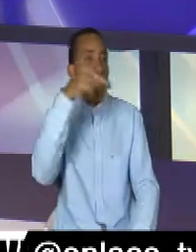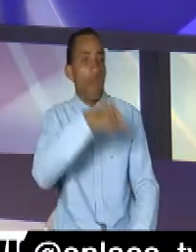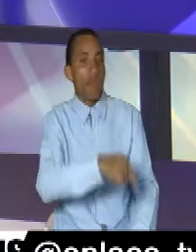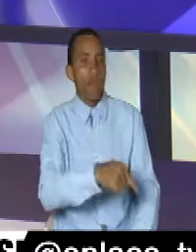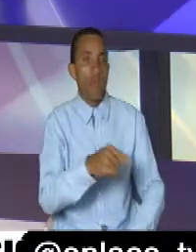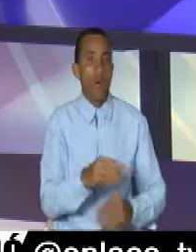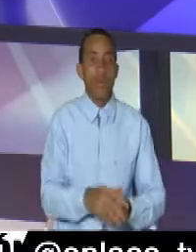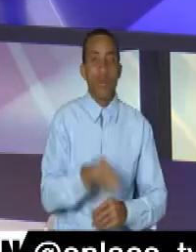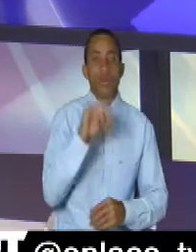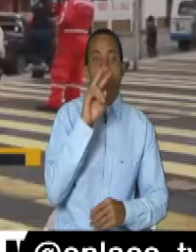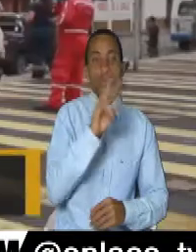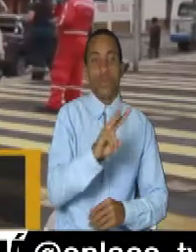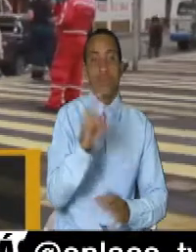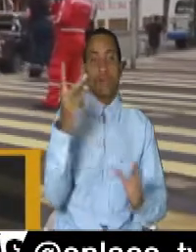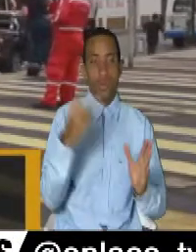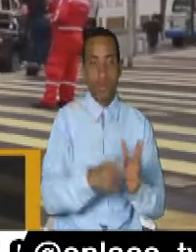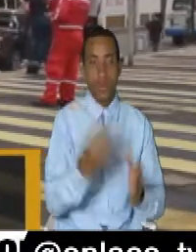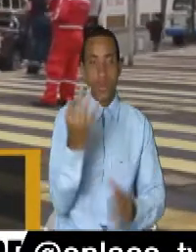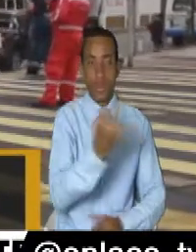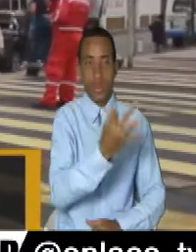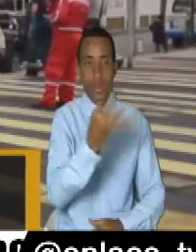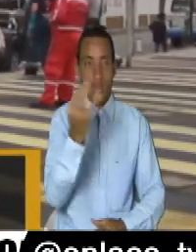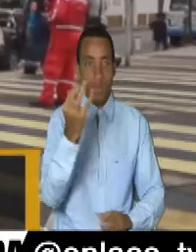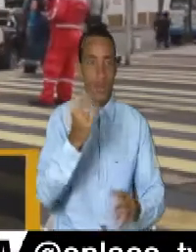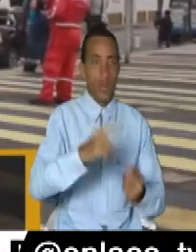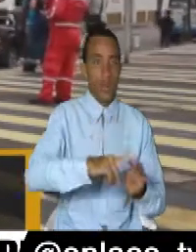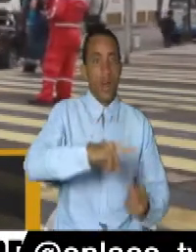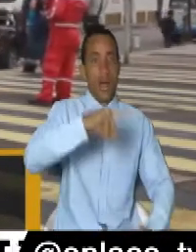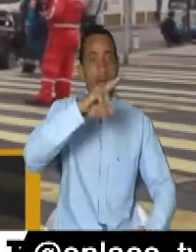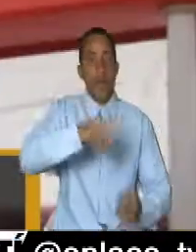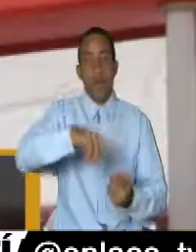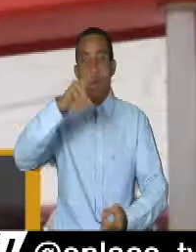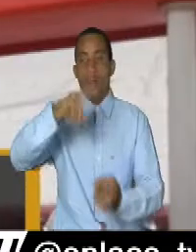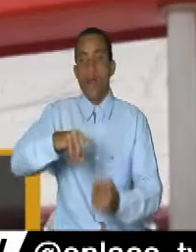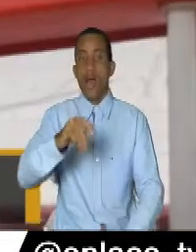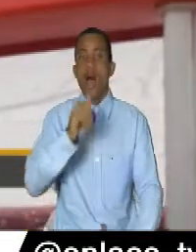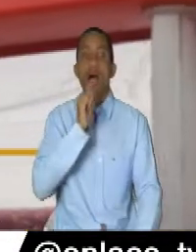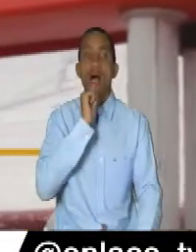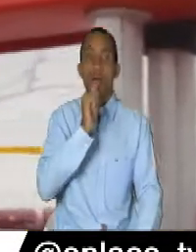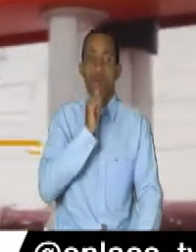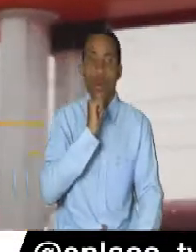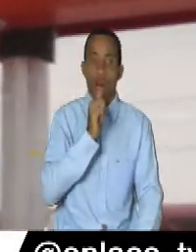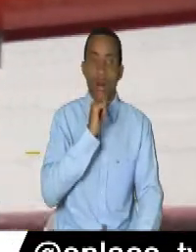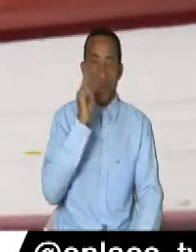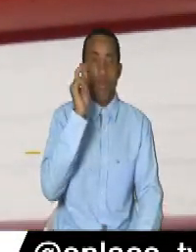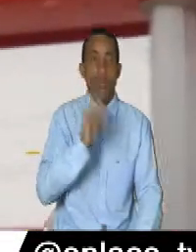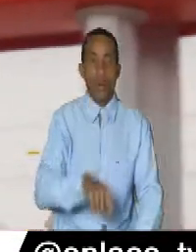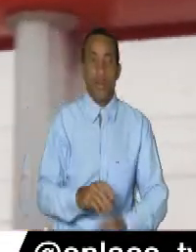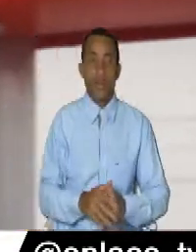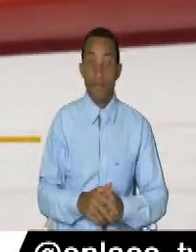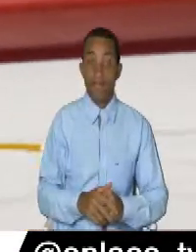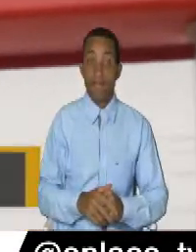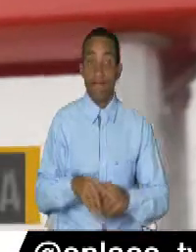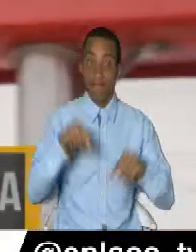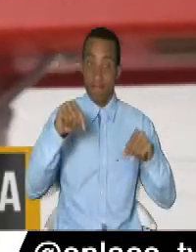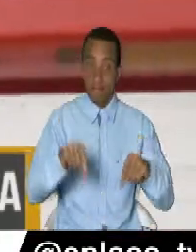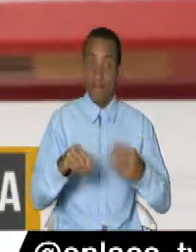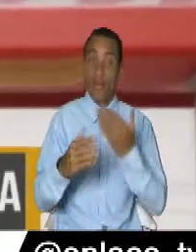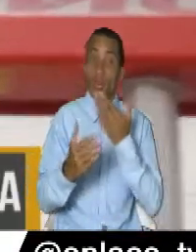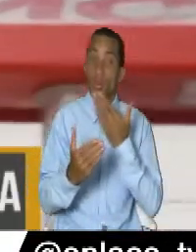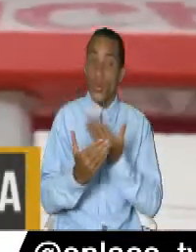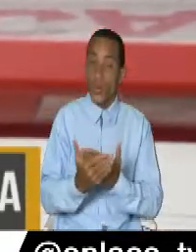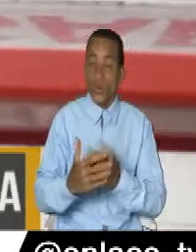de agua. La entrega de esta dotación, que fortalece sin duda la labor del organismo de socorro en Barranca Bermeja, se logra gracias a una